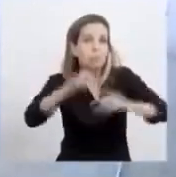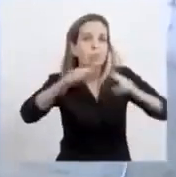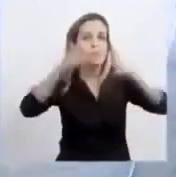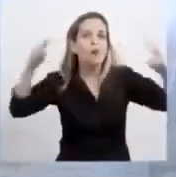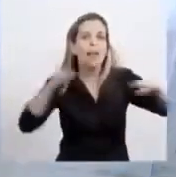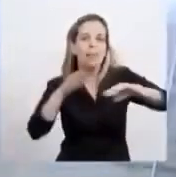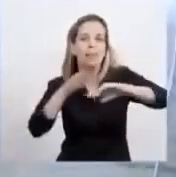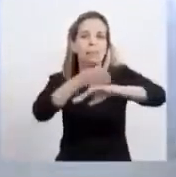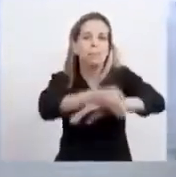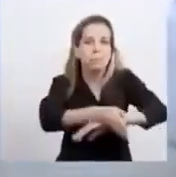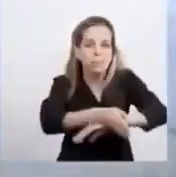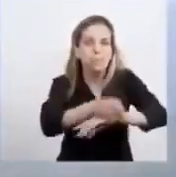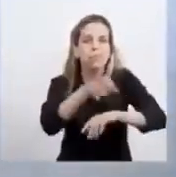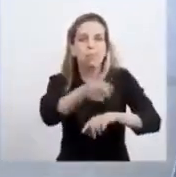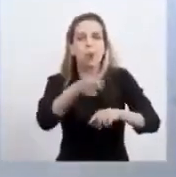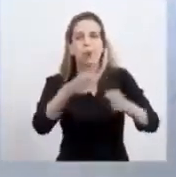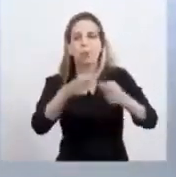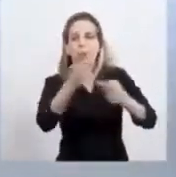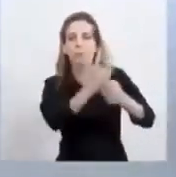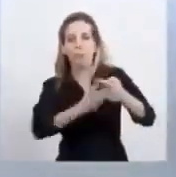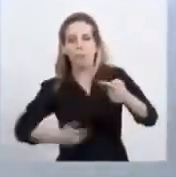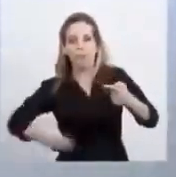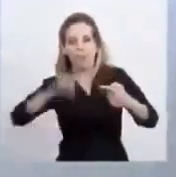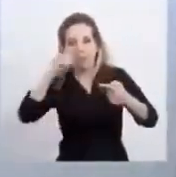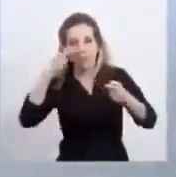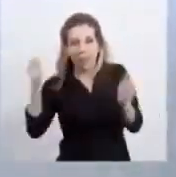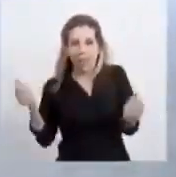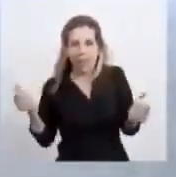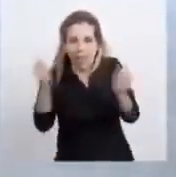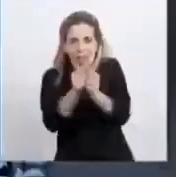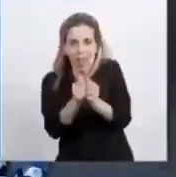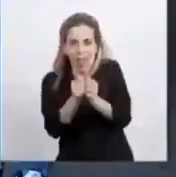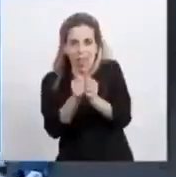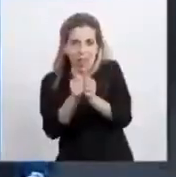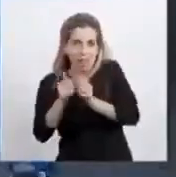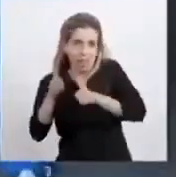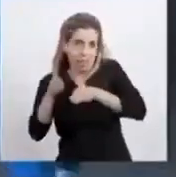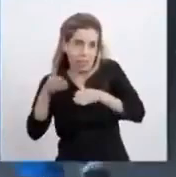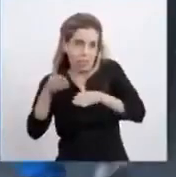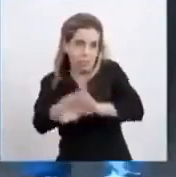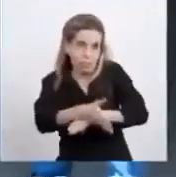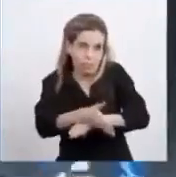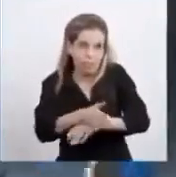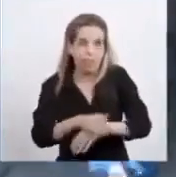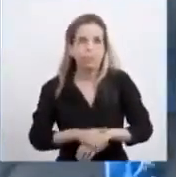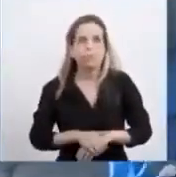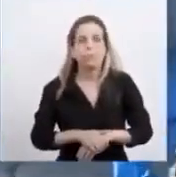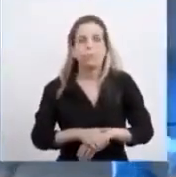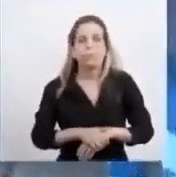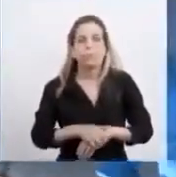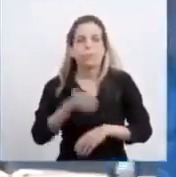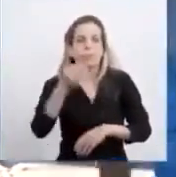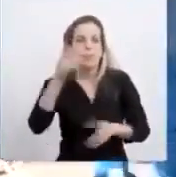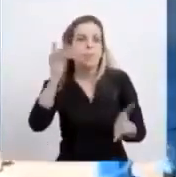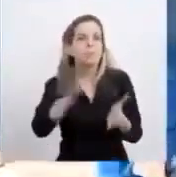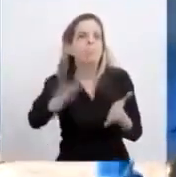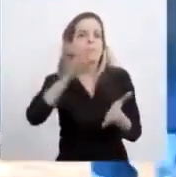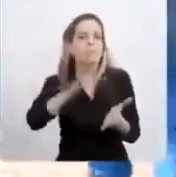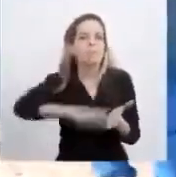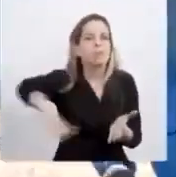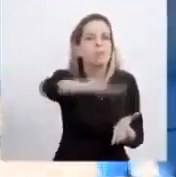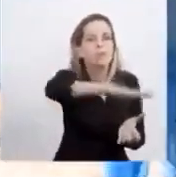internacional acompañado del presidente de la Nación Argentina. Pisará suelo